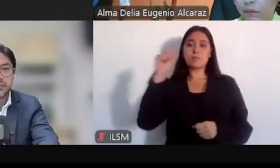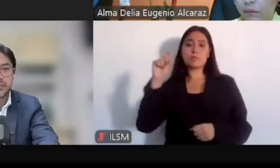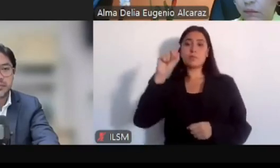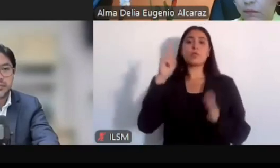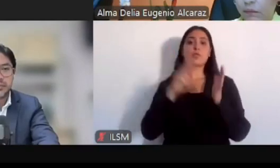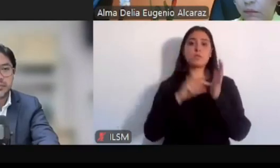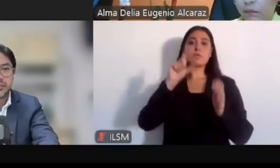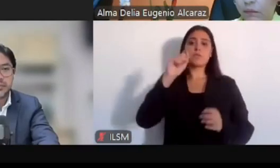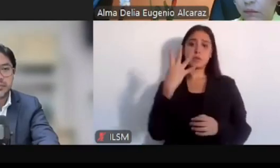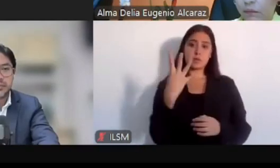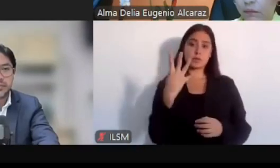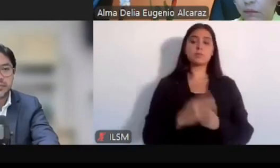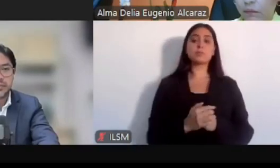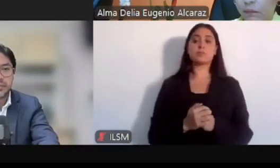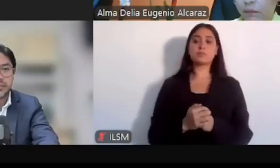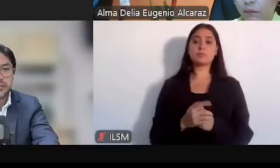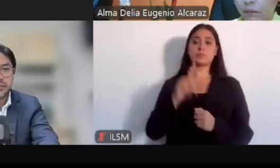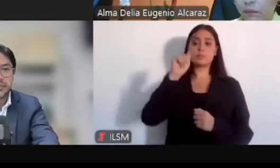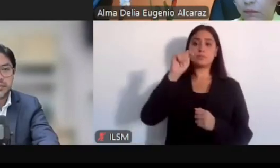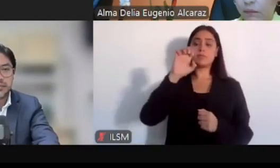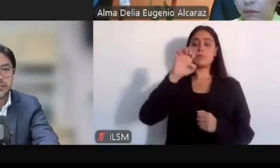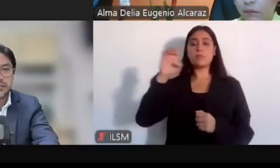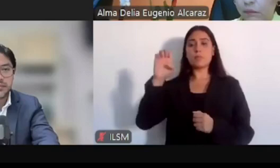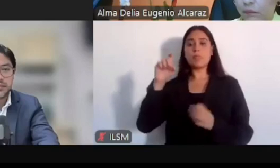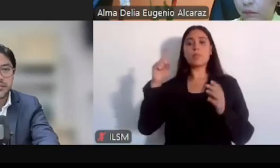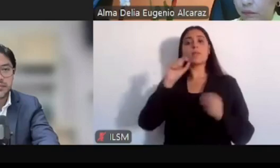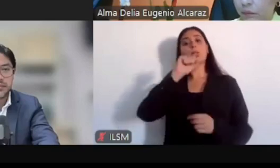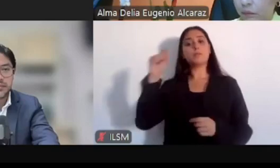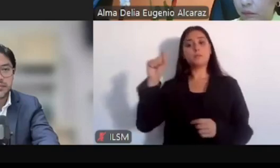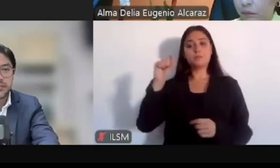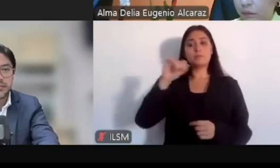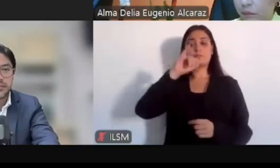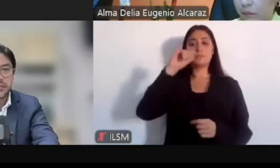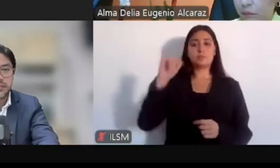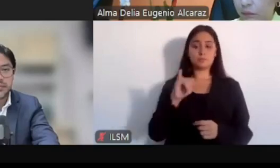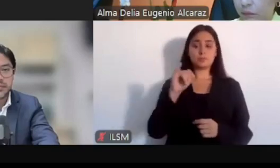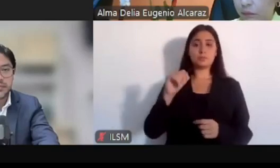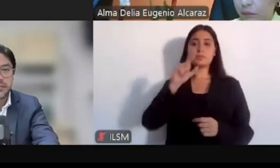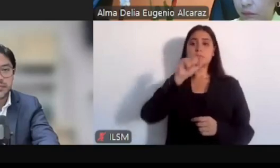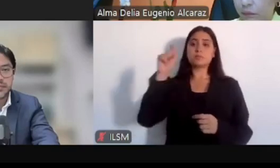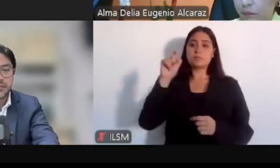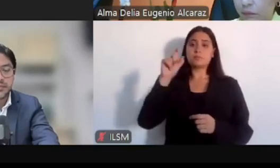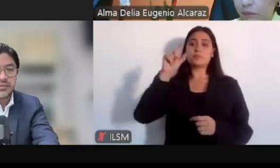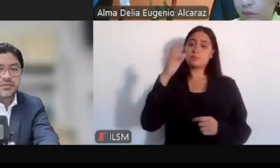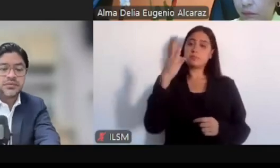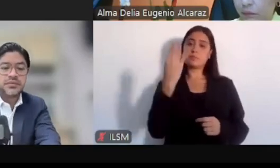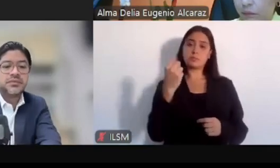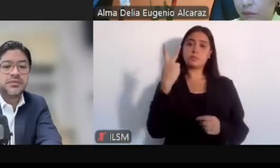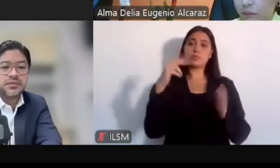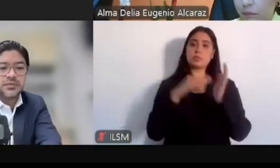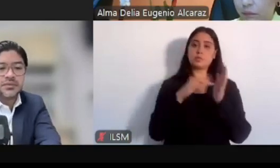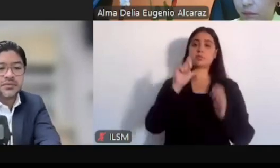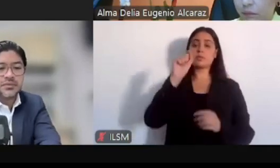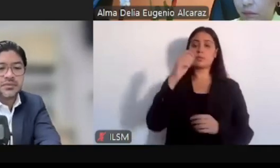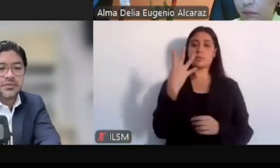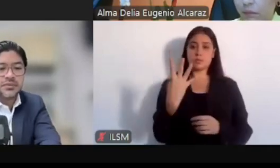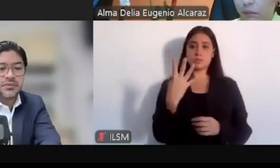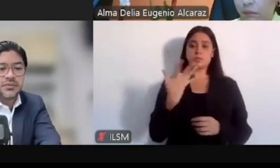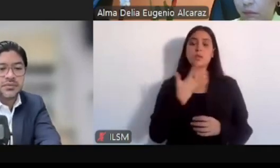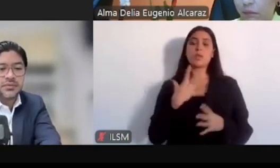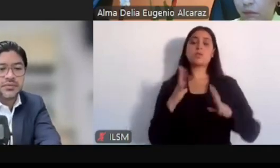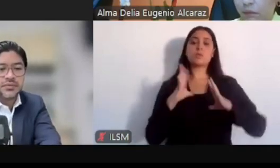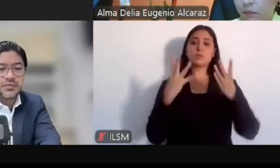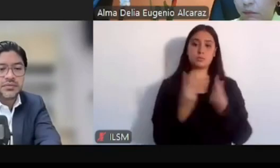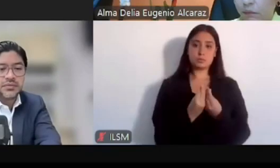22/24 y tee dional he dial 29/24 acumulados